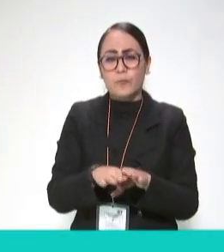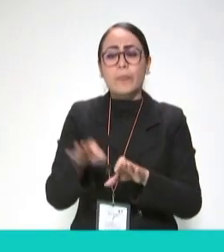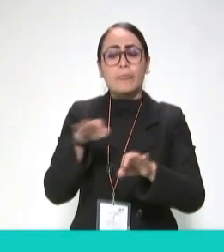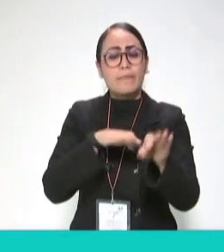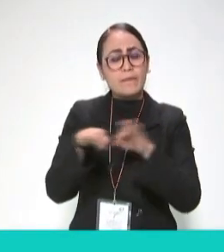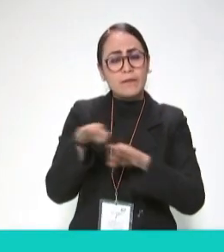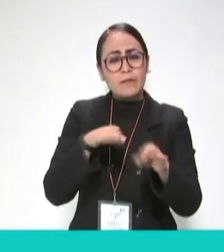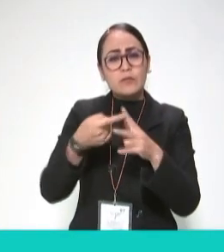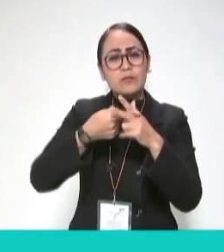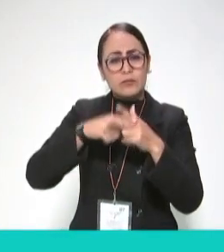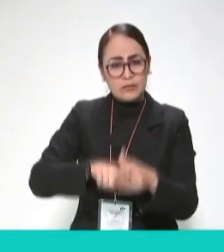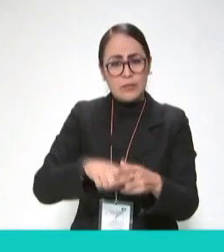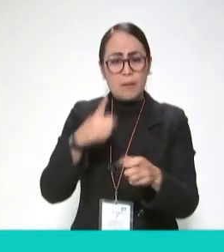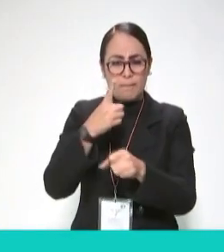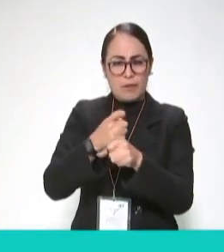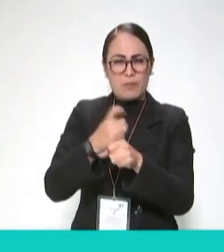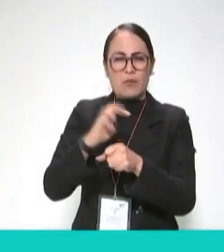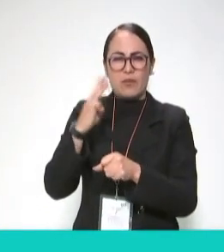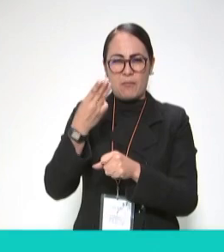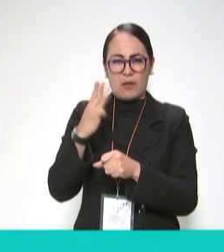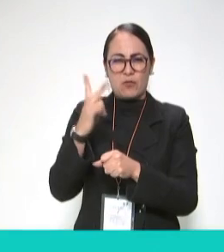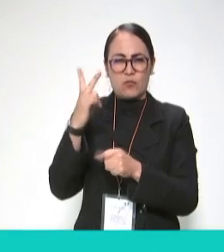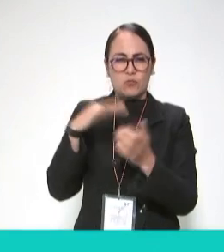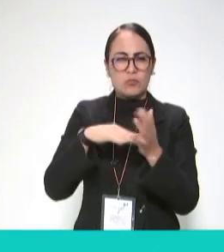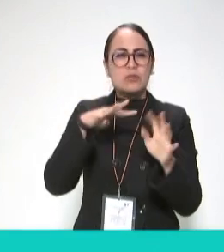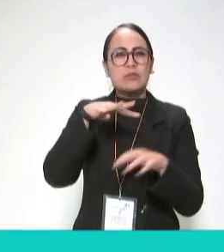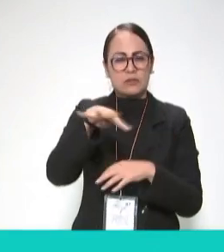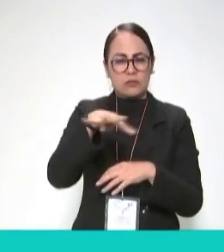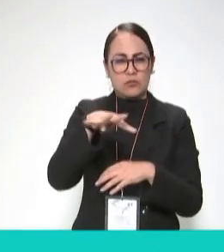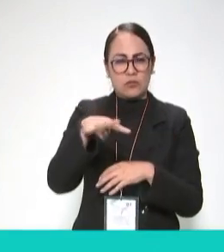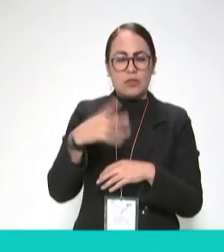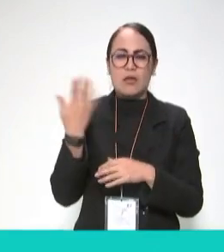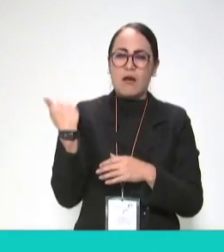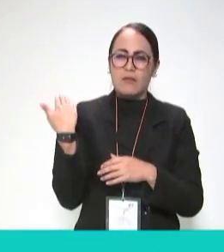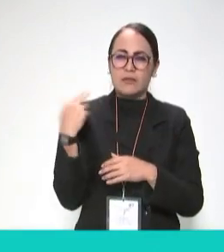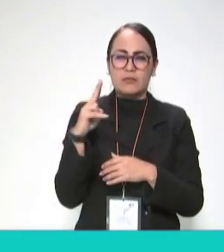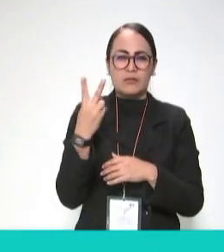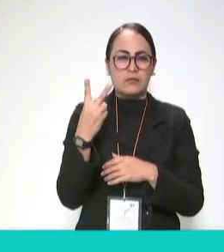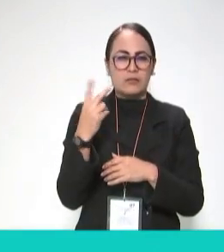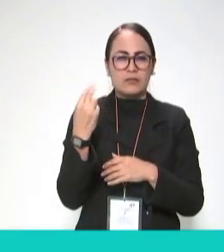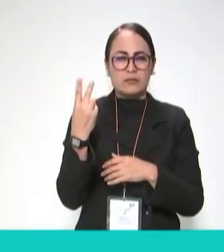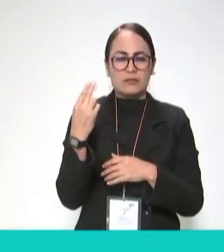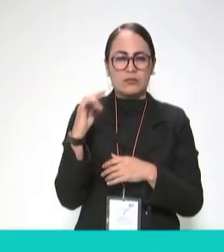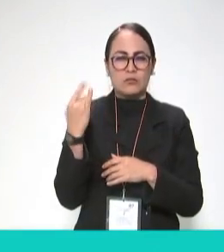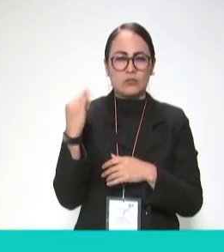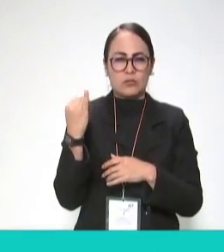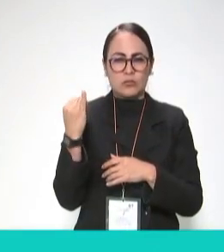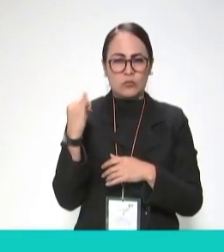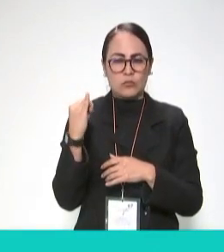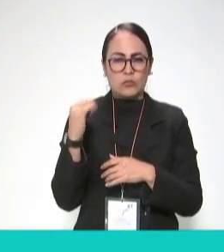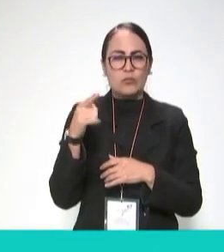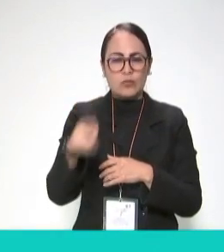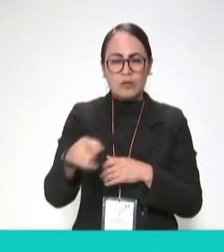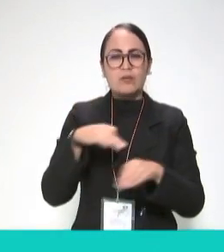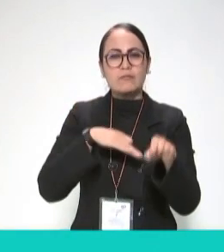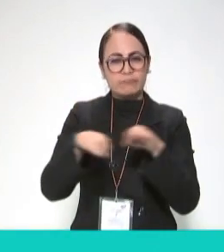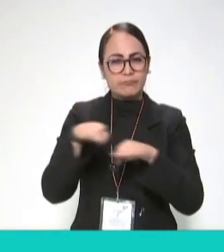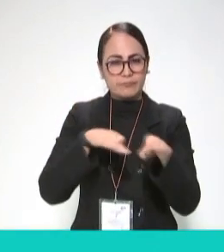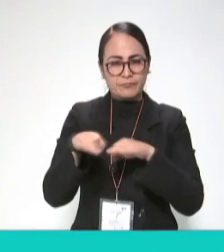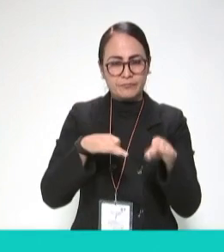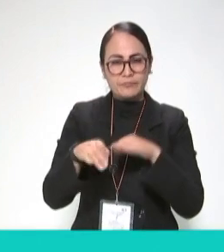se iniciaron el primero de mayo del presente año y el 25 de junio pasado la actual titular de la secretaría del trabajo y previsión